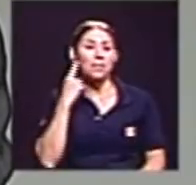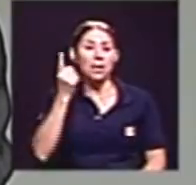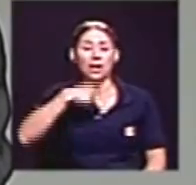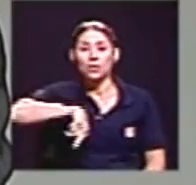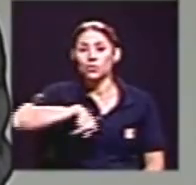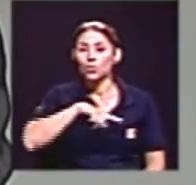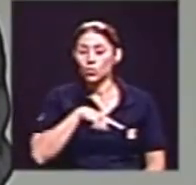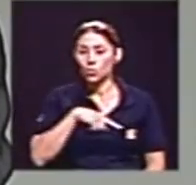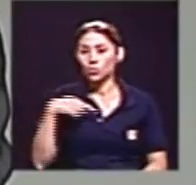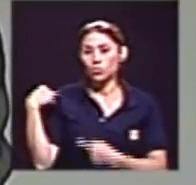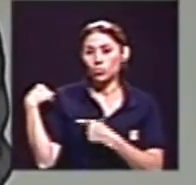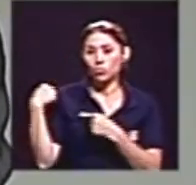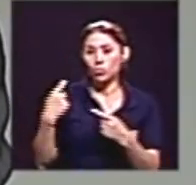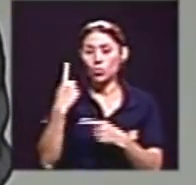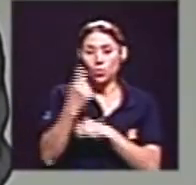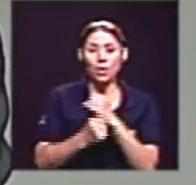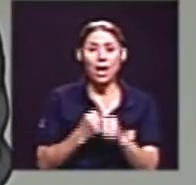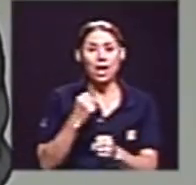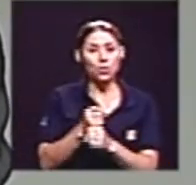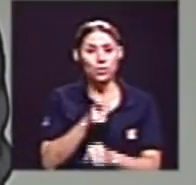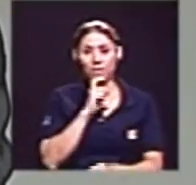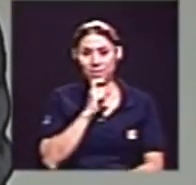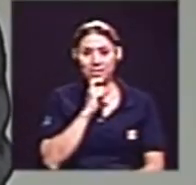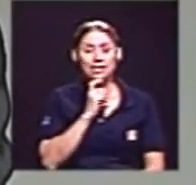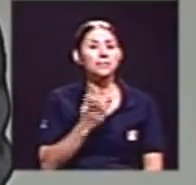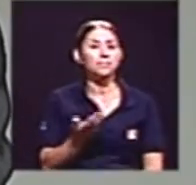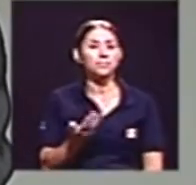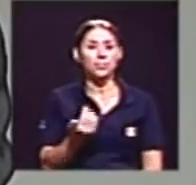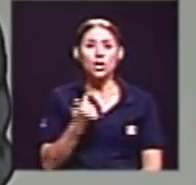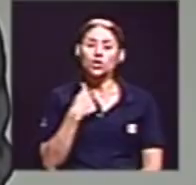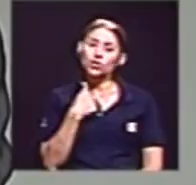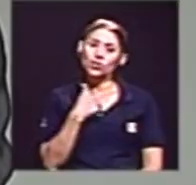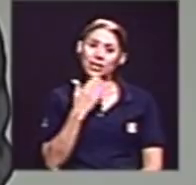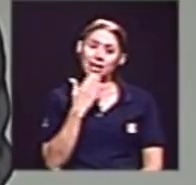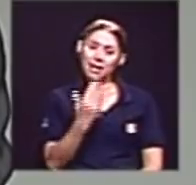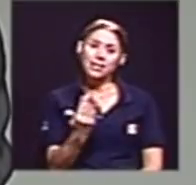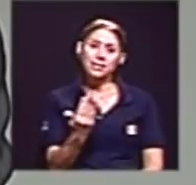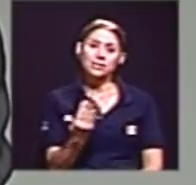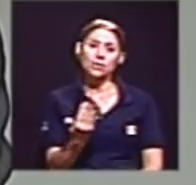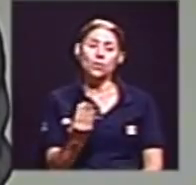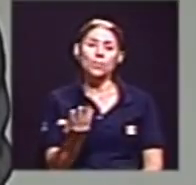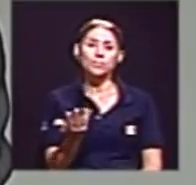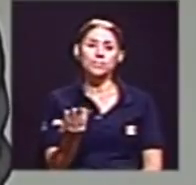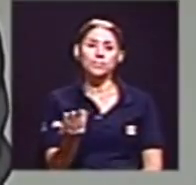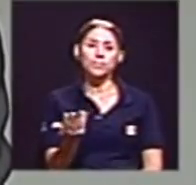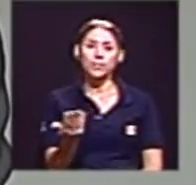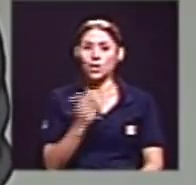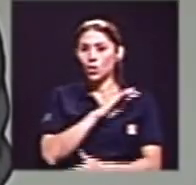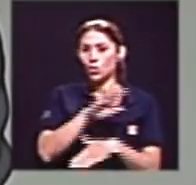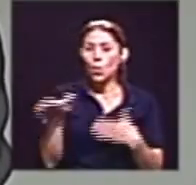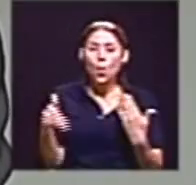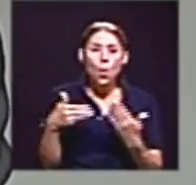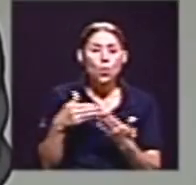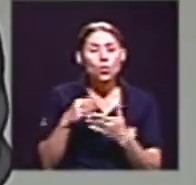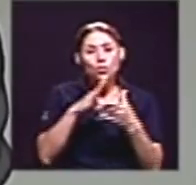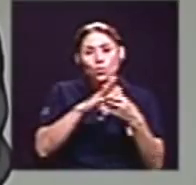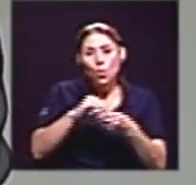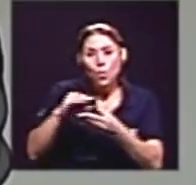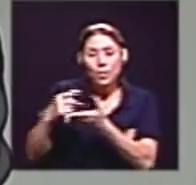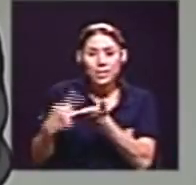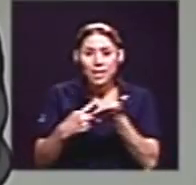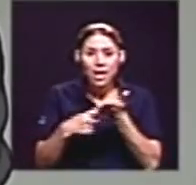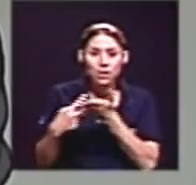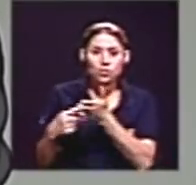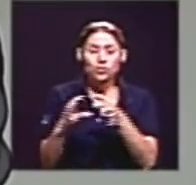ha sido un año, como les decíamos al principio, difícil. Yo sí agradezco todos los comentarios que sobre la política del